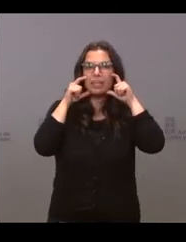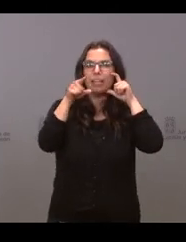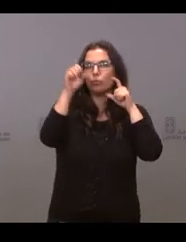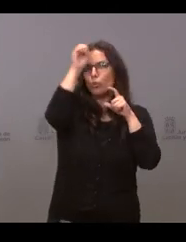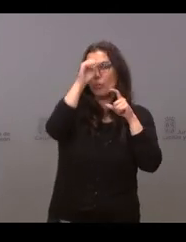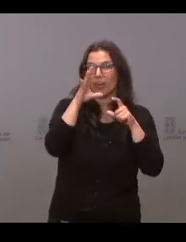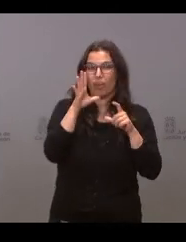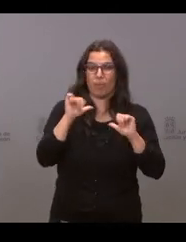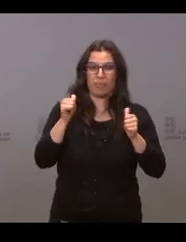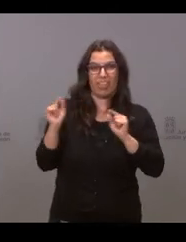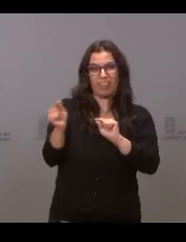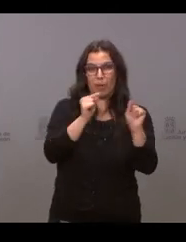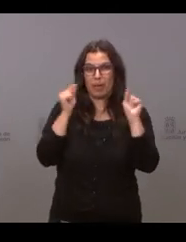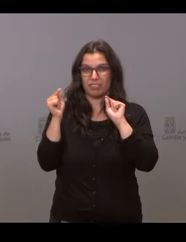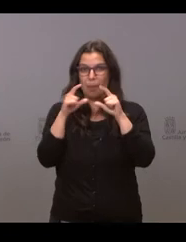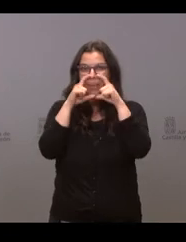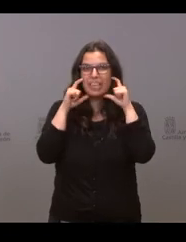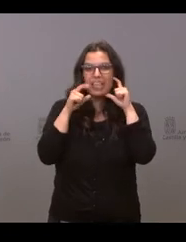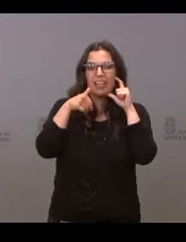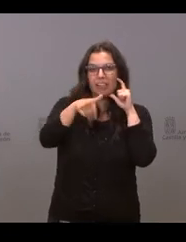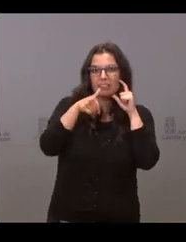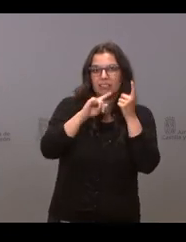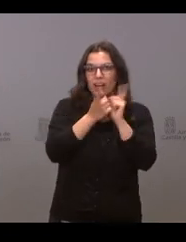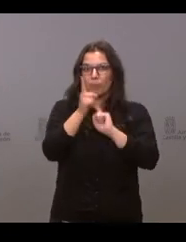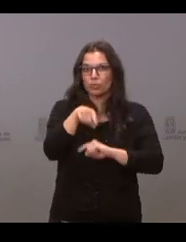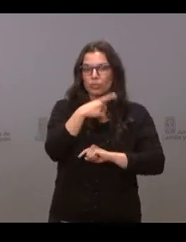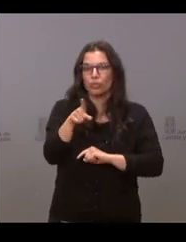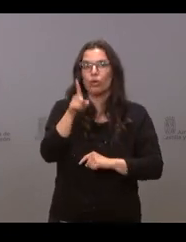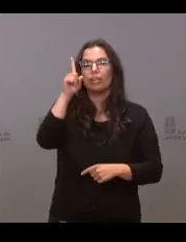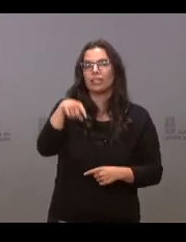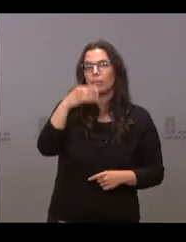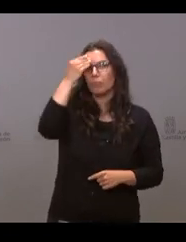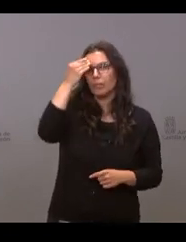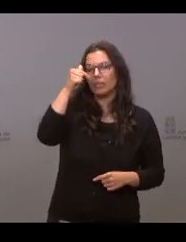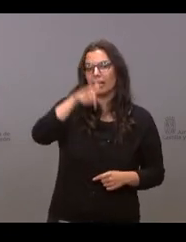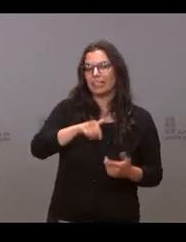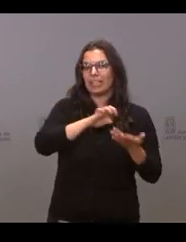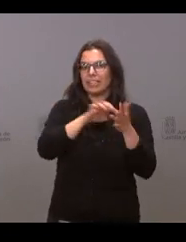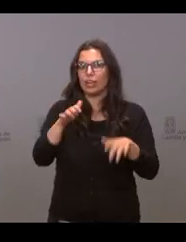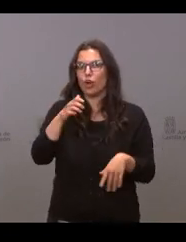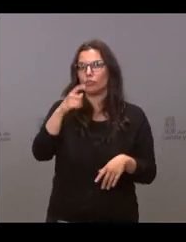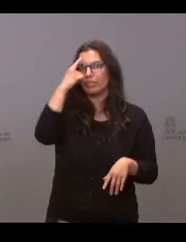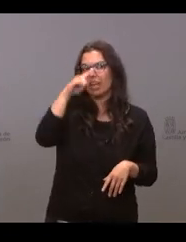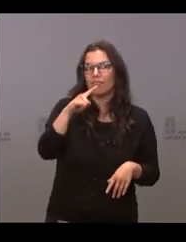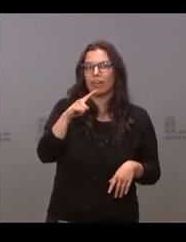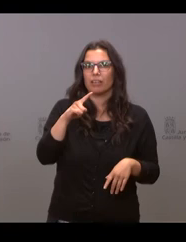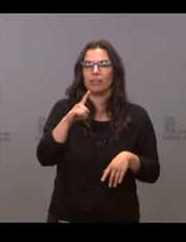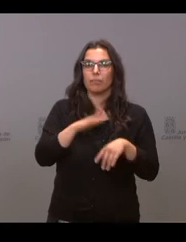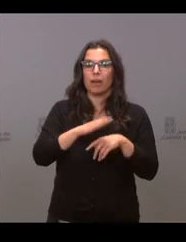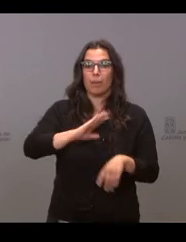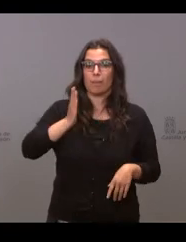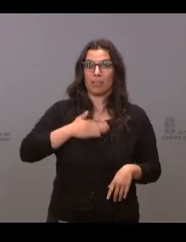debate que está produciendo y si nos puede adelantar qué previsión pueden tener los solucionados de esta región para mañana para ese